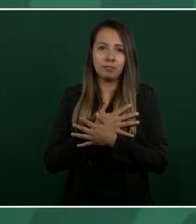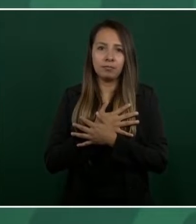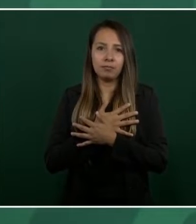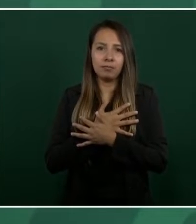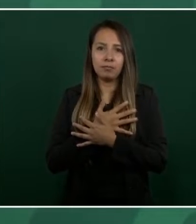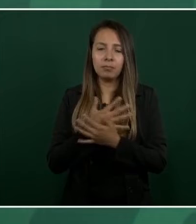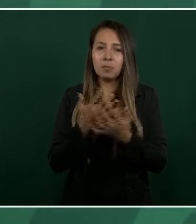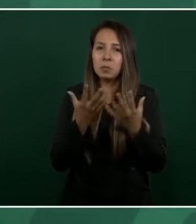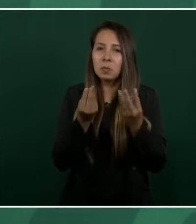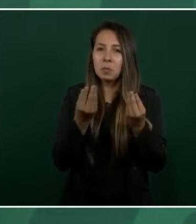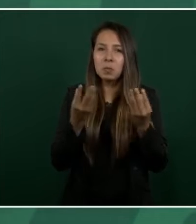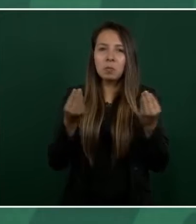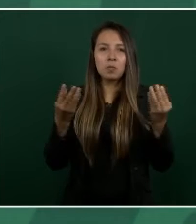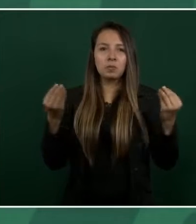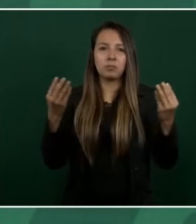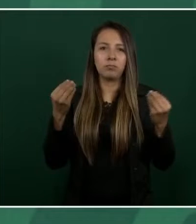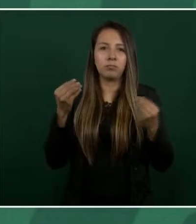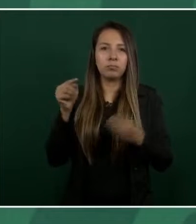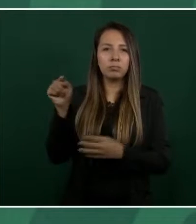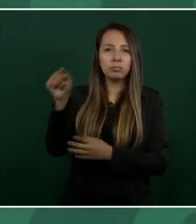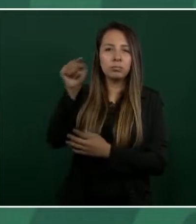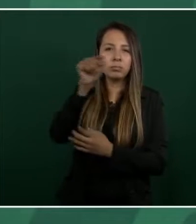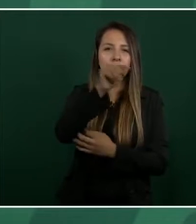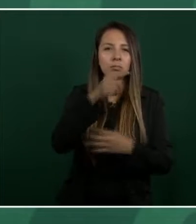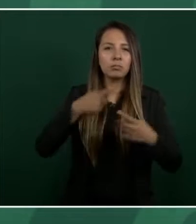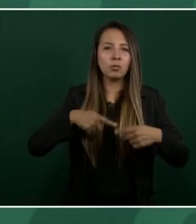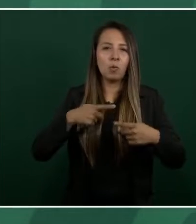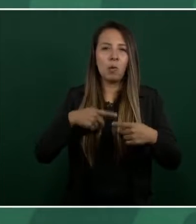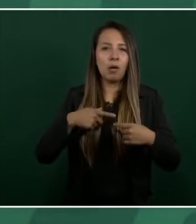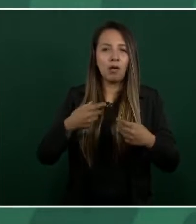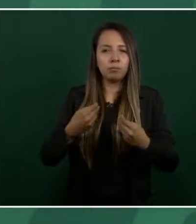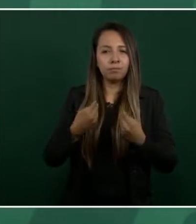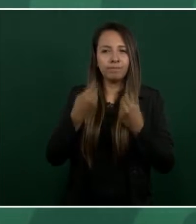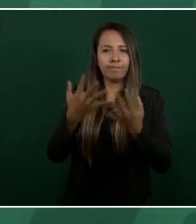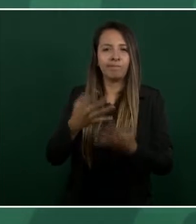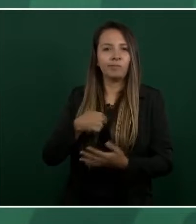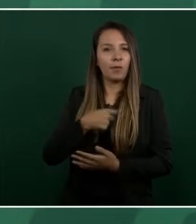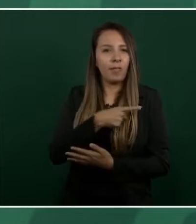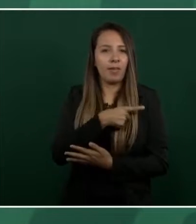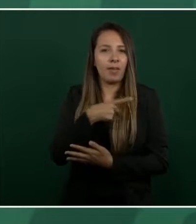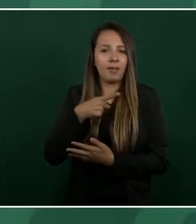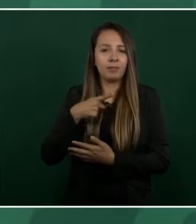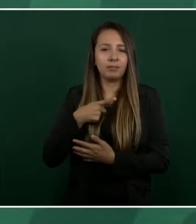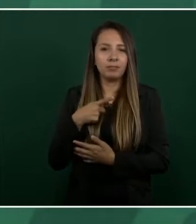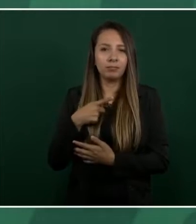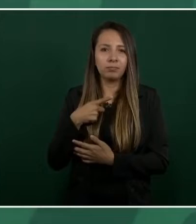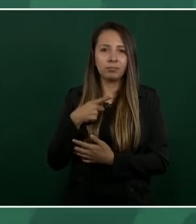Queremos mucho a la gente de Baja California. Este es un estado